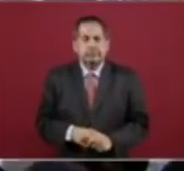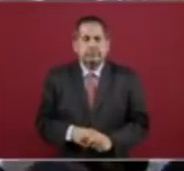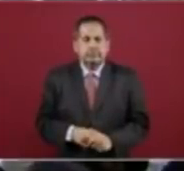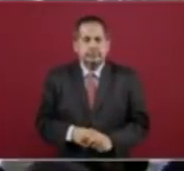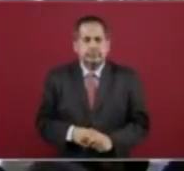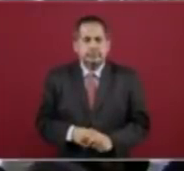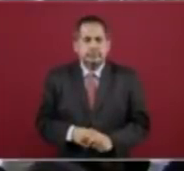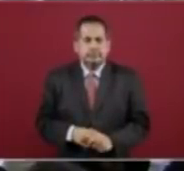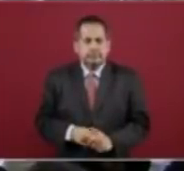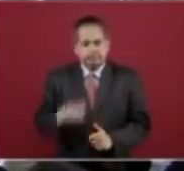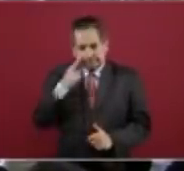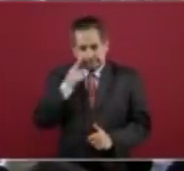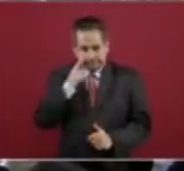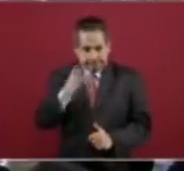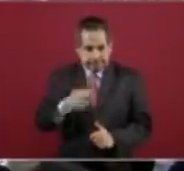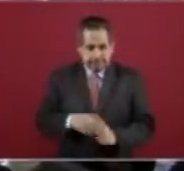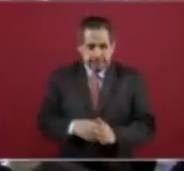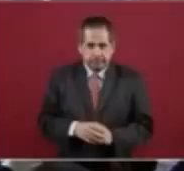Miren,